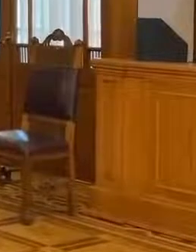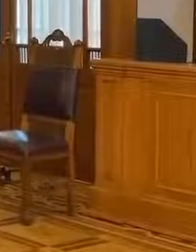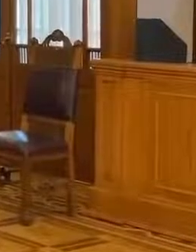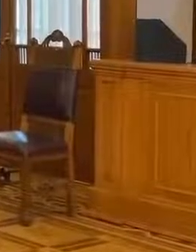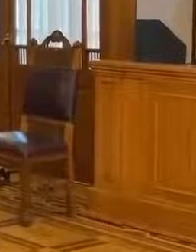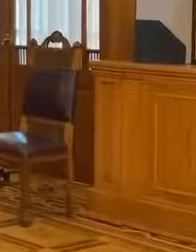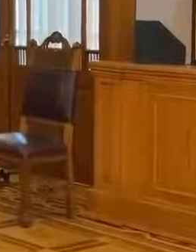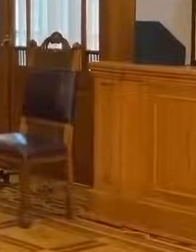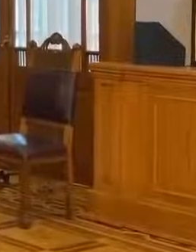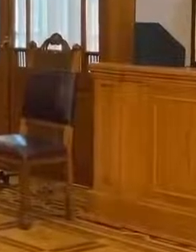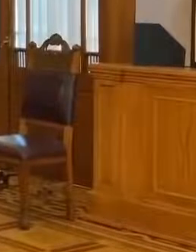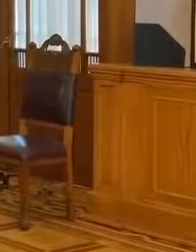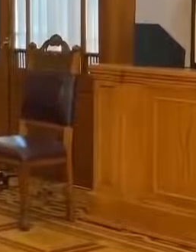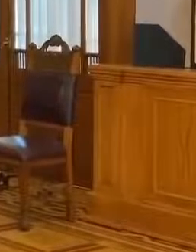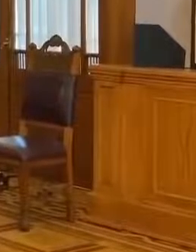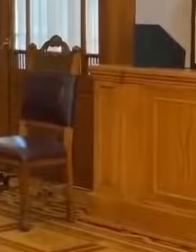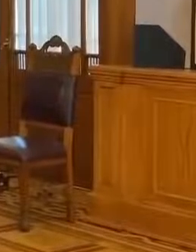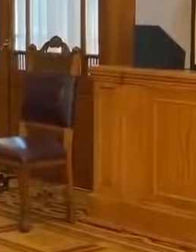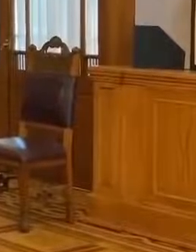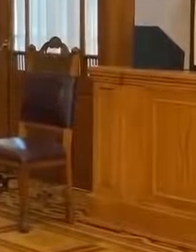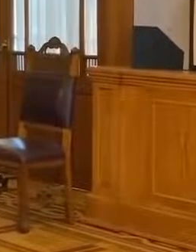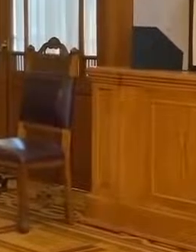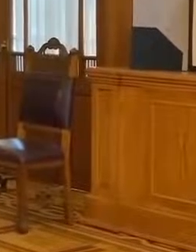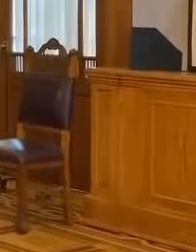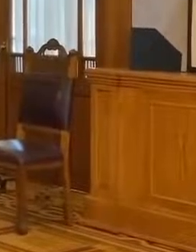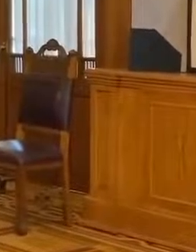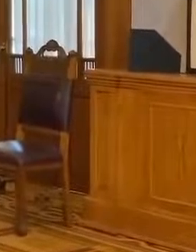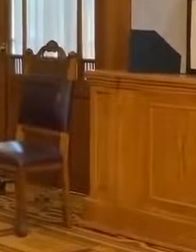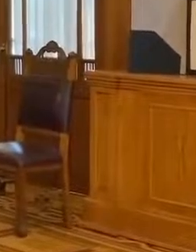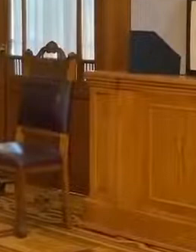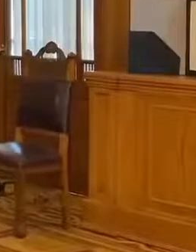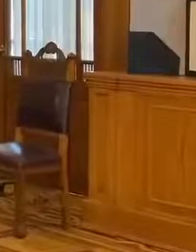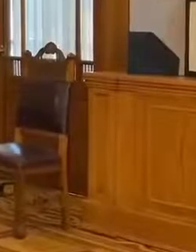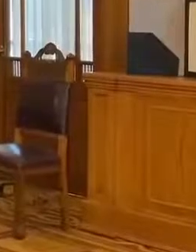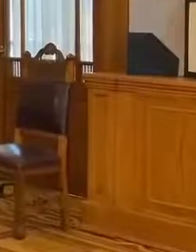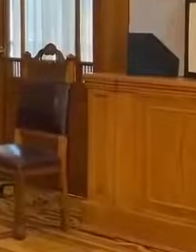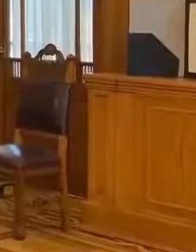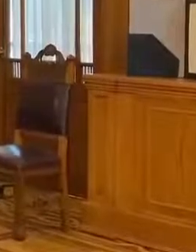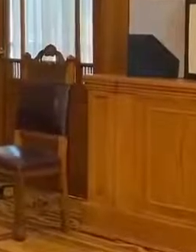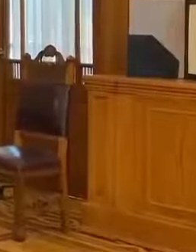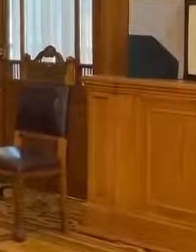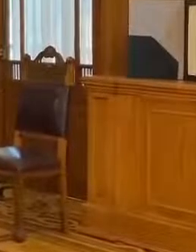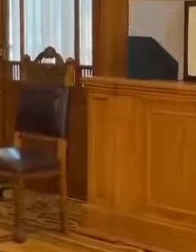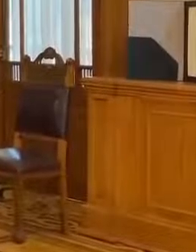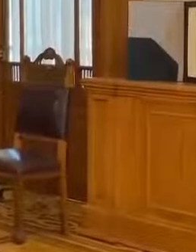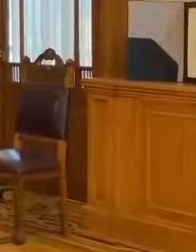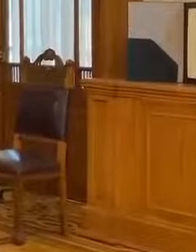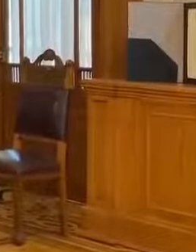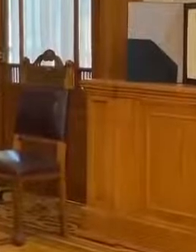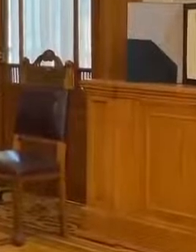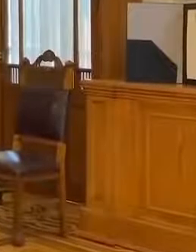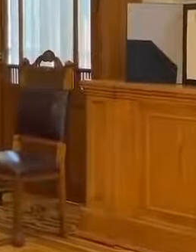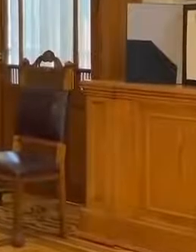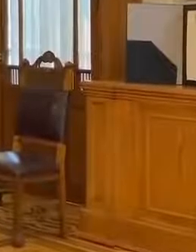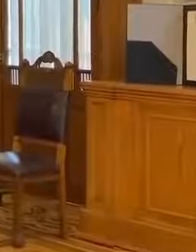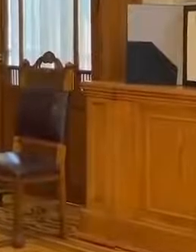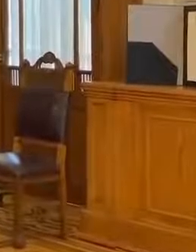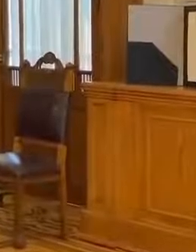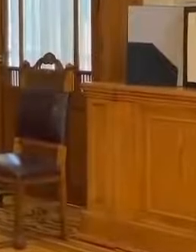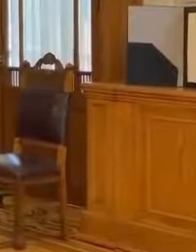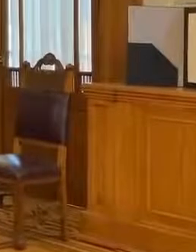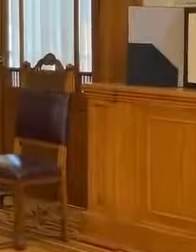a nuestro amigo, el que podamos ser eso, muy